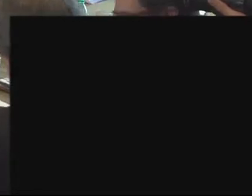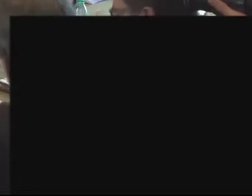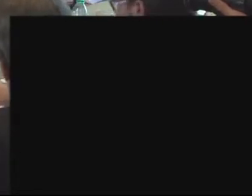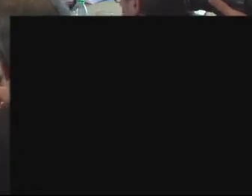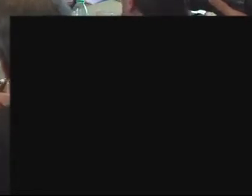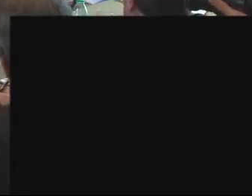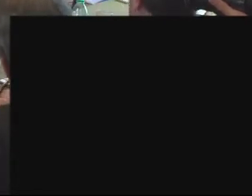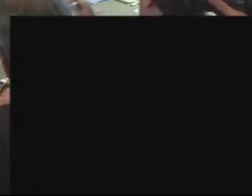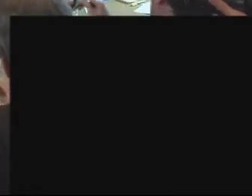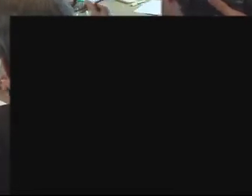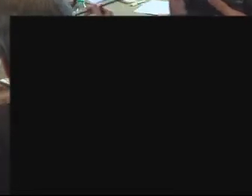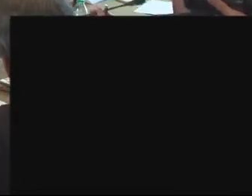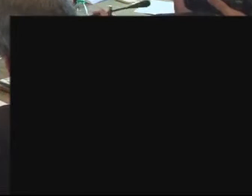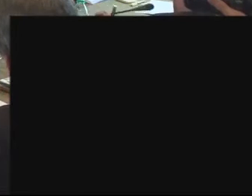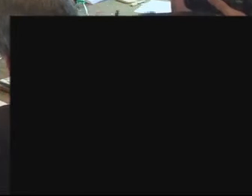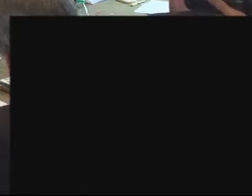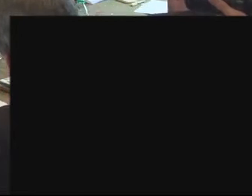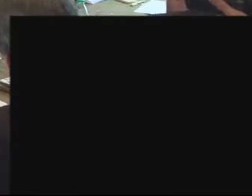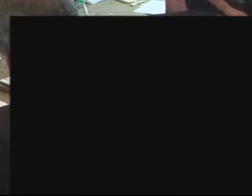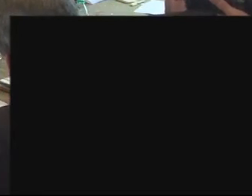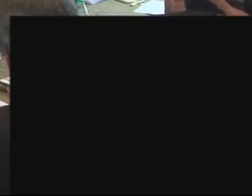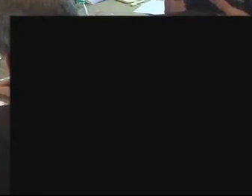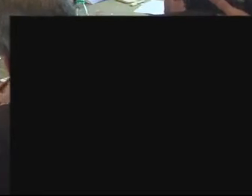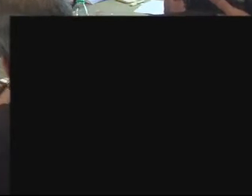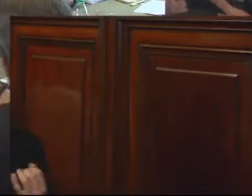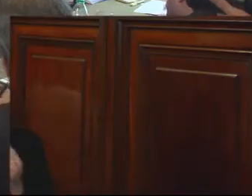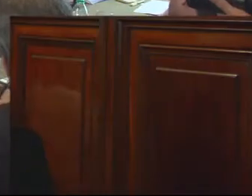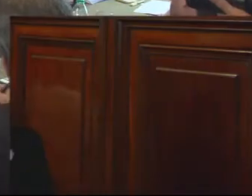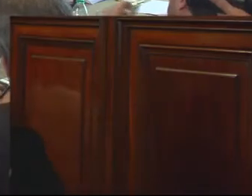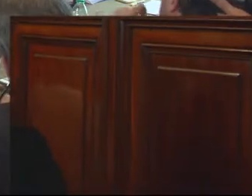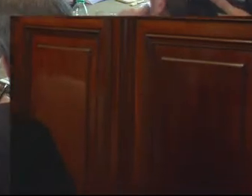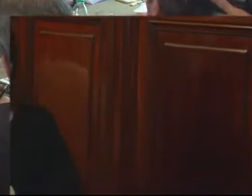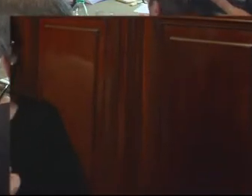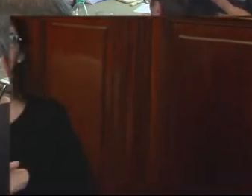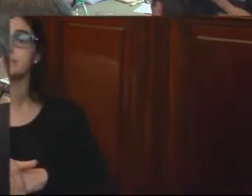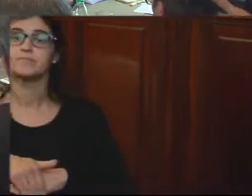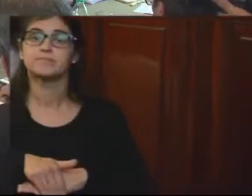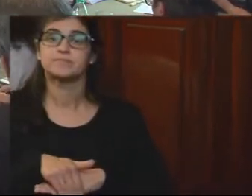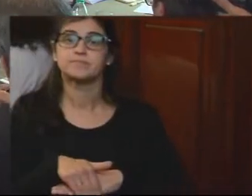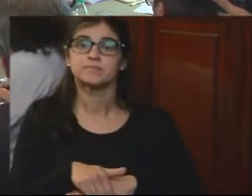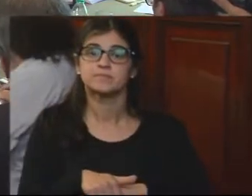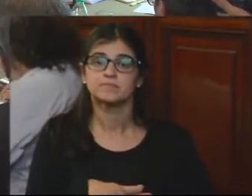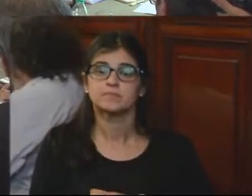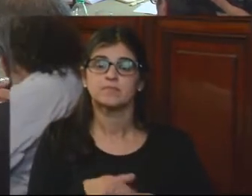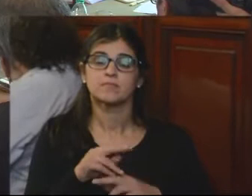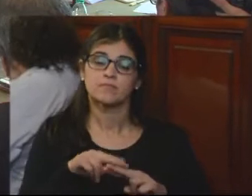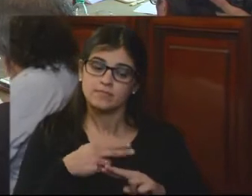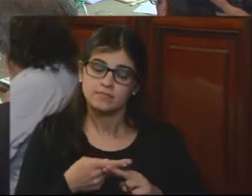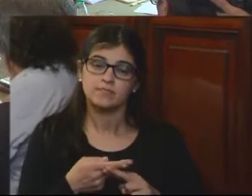nuevamente buenos días o buenas tardes reiniciamos